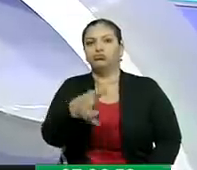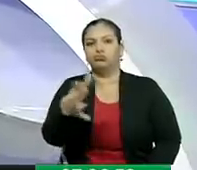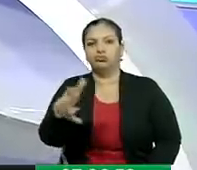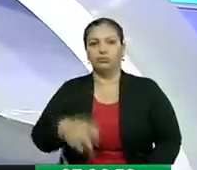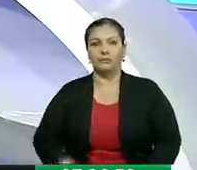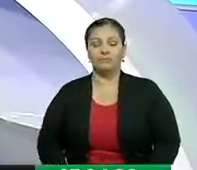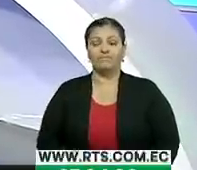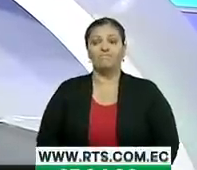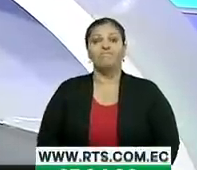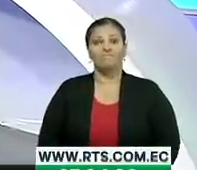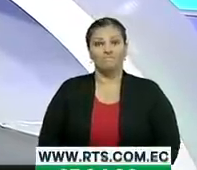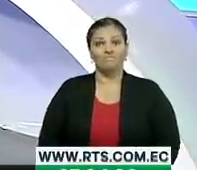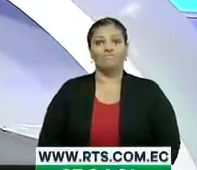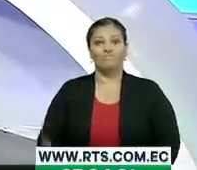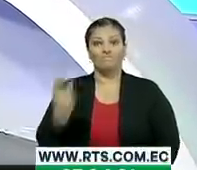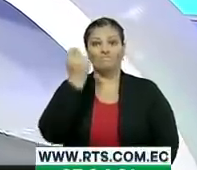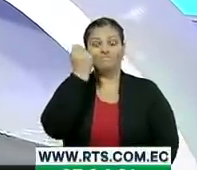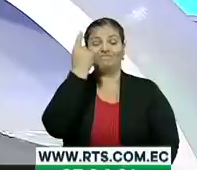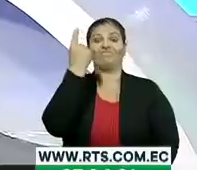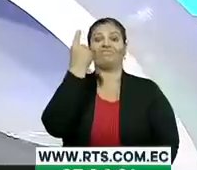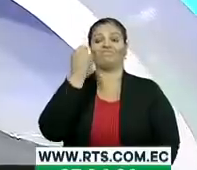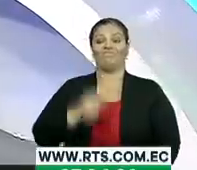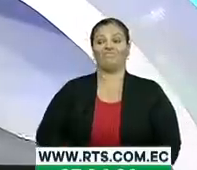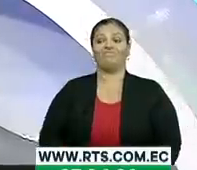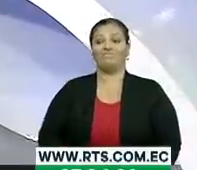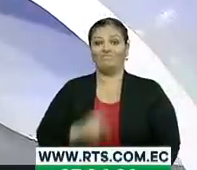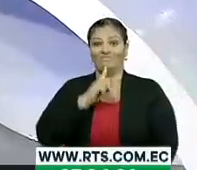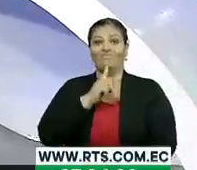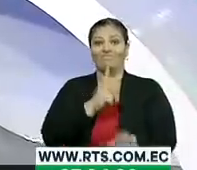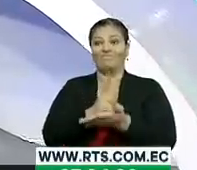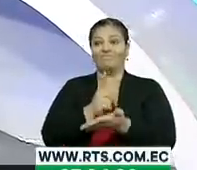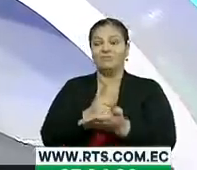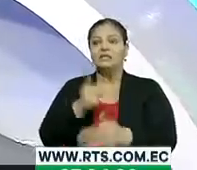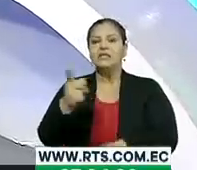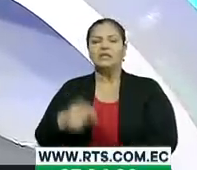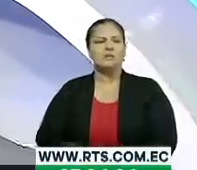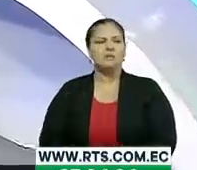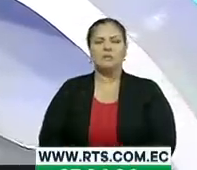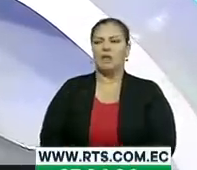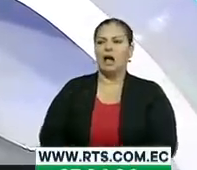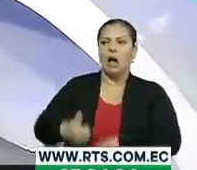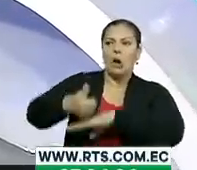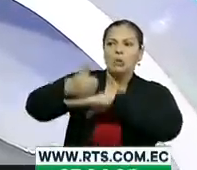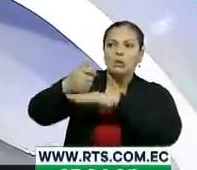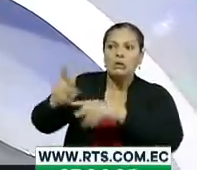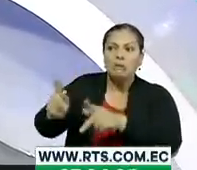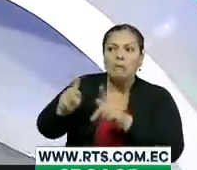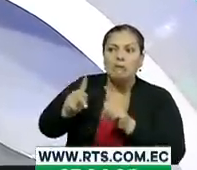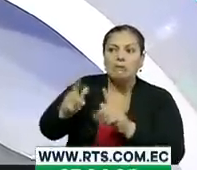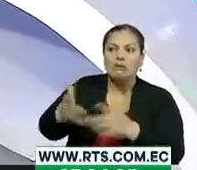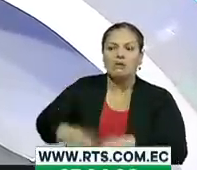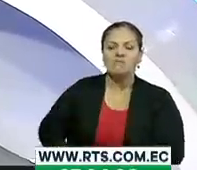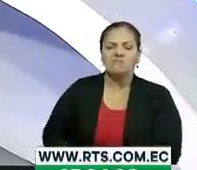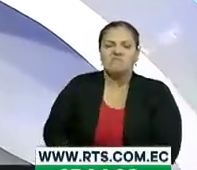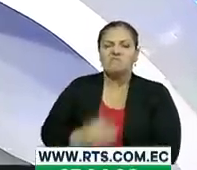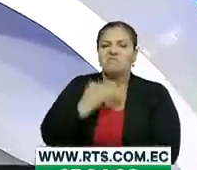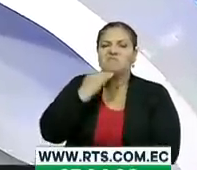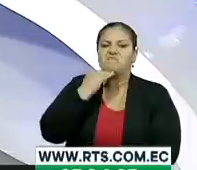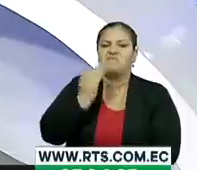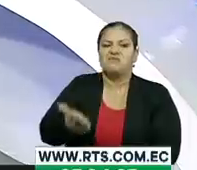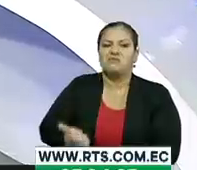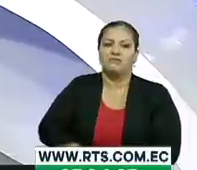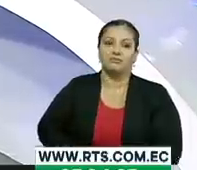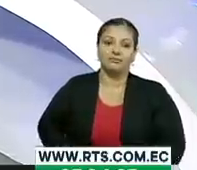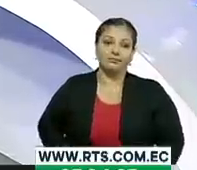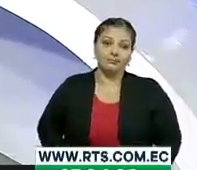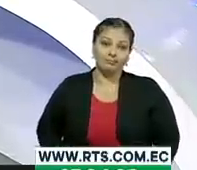da absolutamente la regalada gana. Perdóname las palabras, pero causa indignación, coraje. Hay una impotencia tal, ¿no? Es